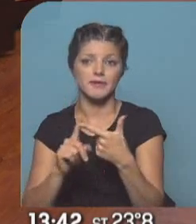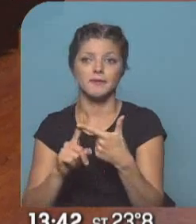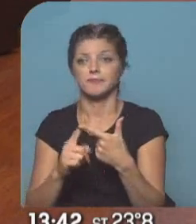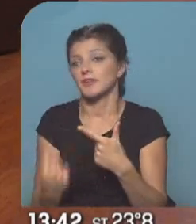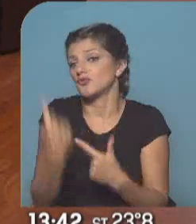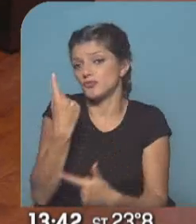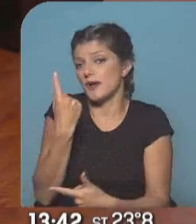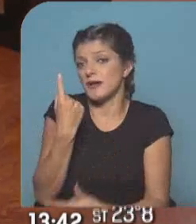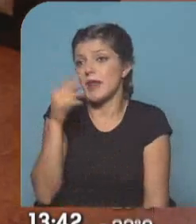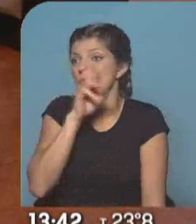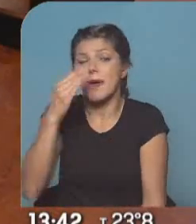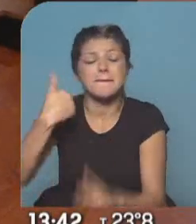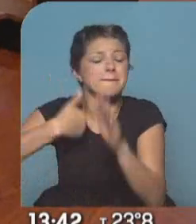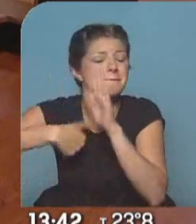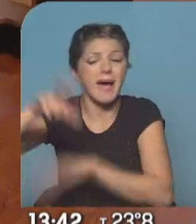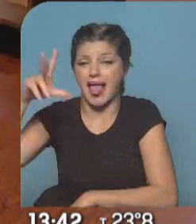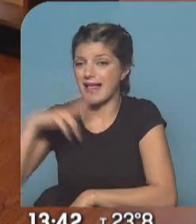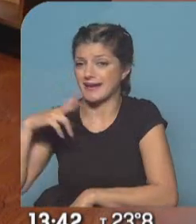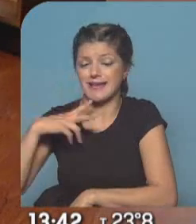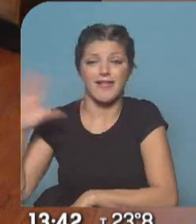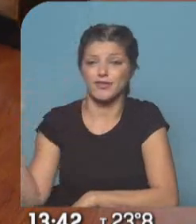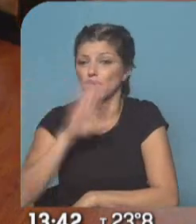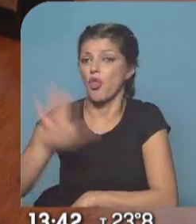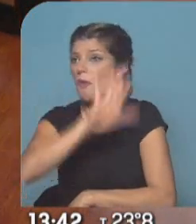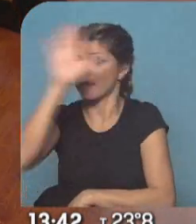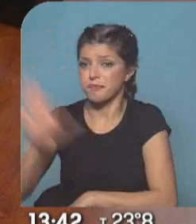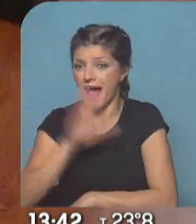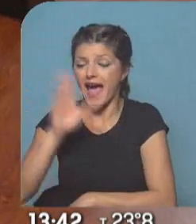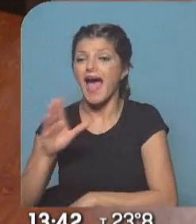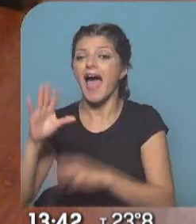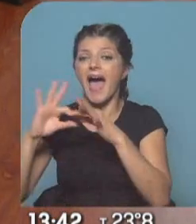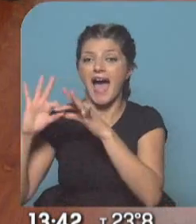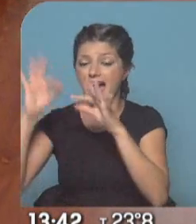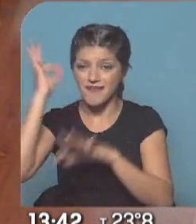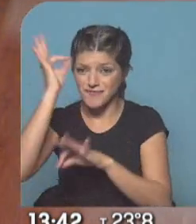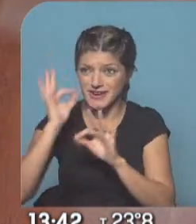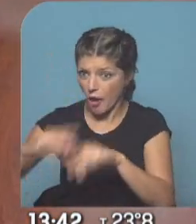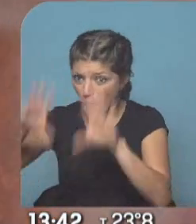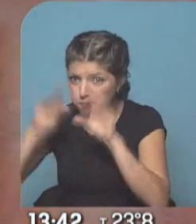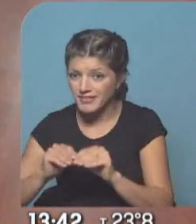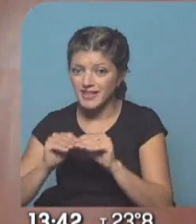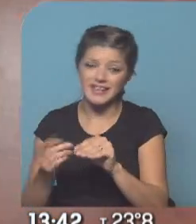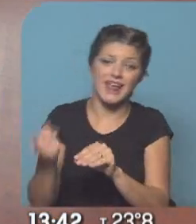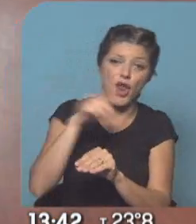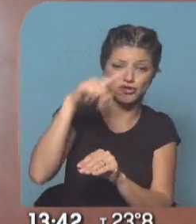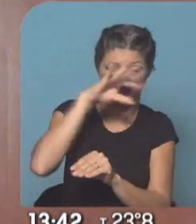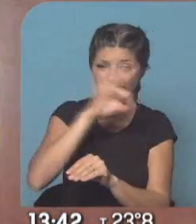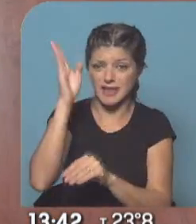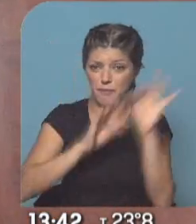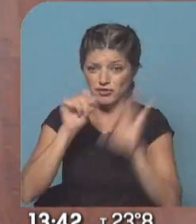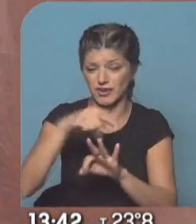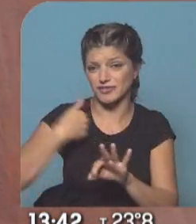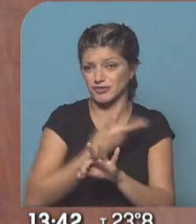de las personas o la mujer más rica de todo el continente, mientras un 70% de la población seguramente tiene